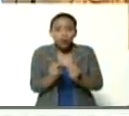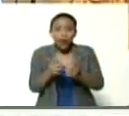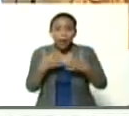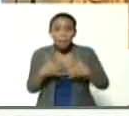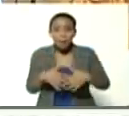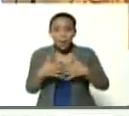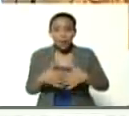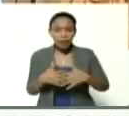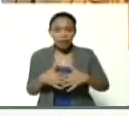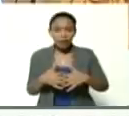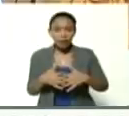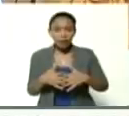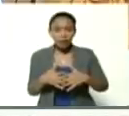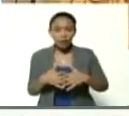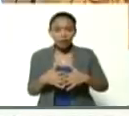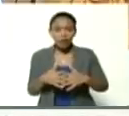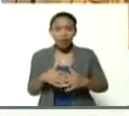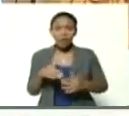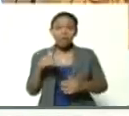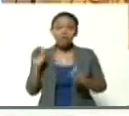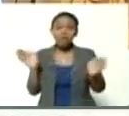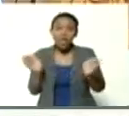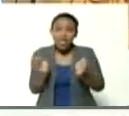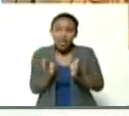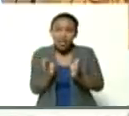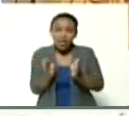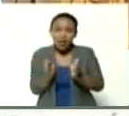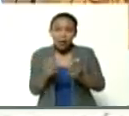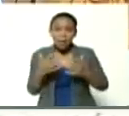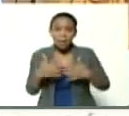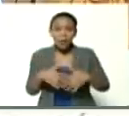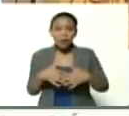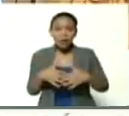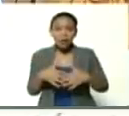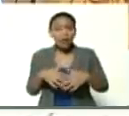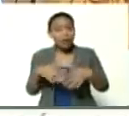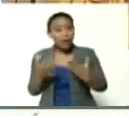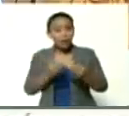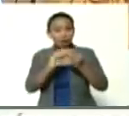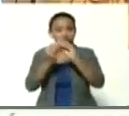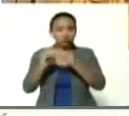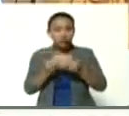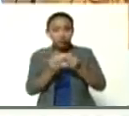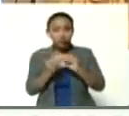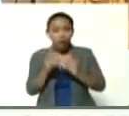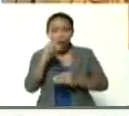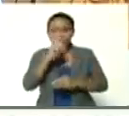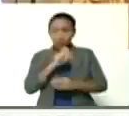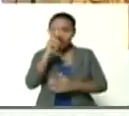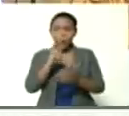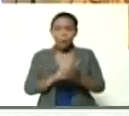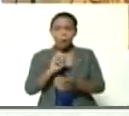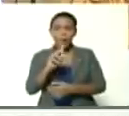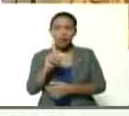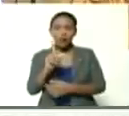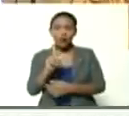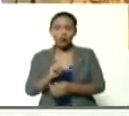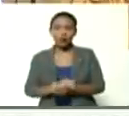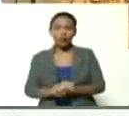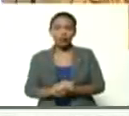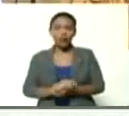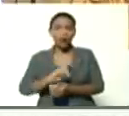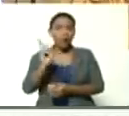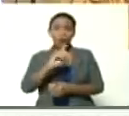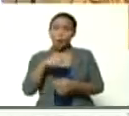microempresas y pequeñas empresas que se creen durante el año 2021